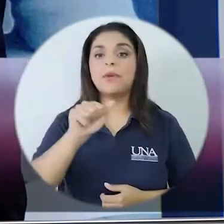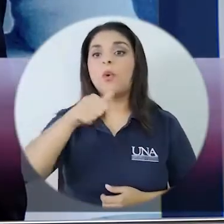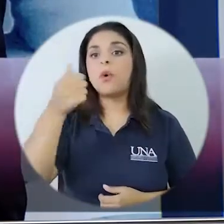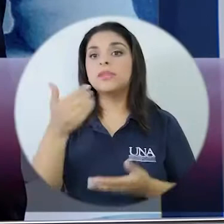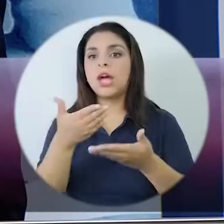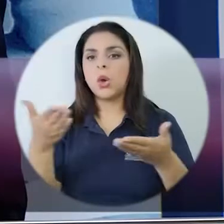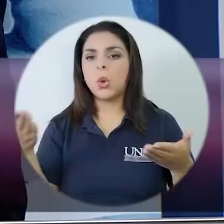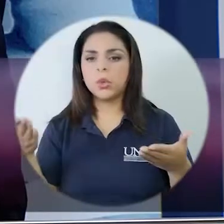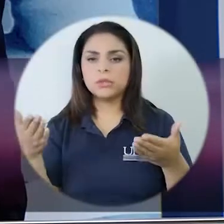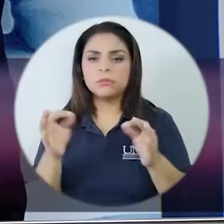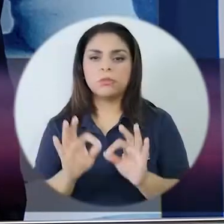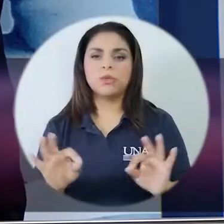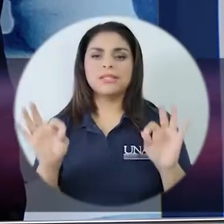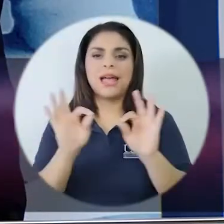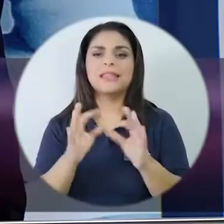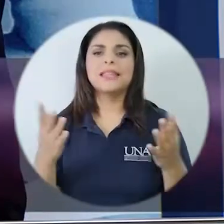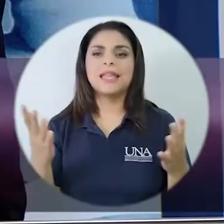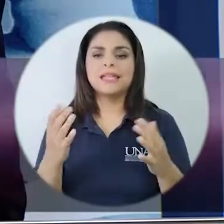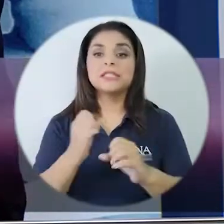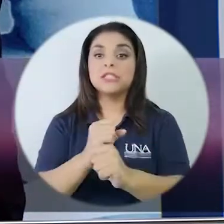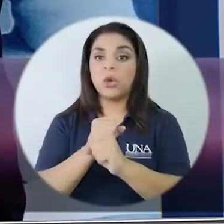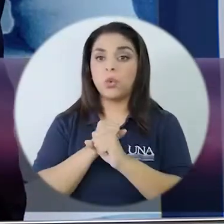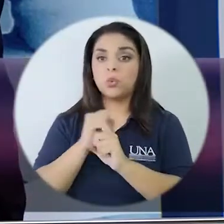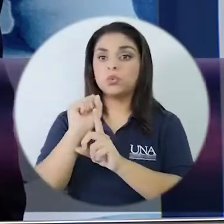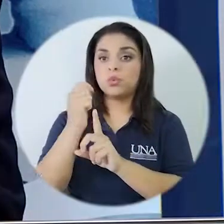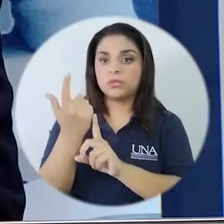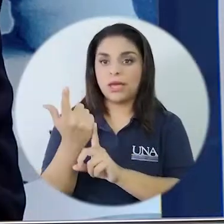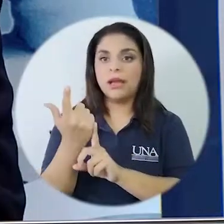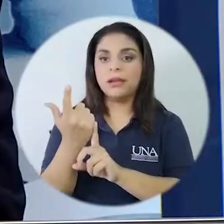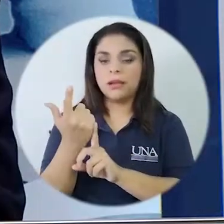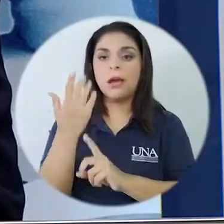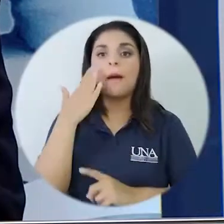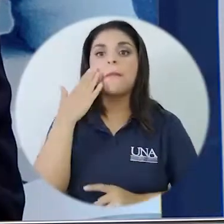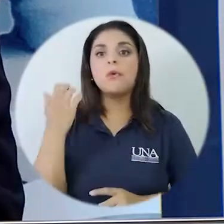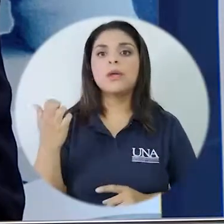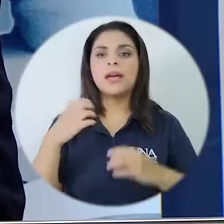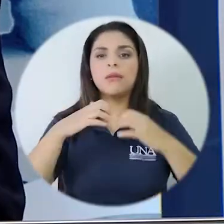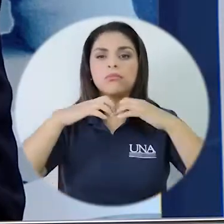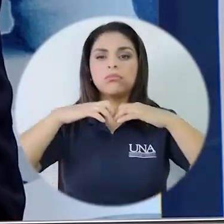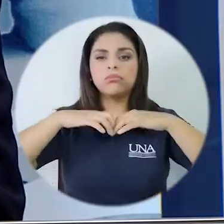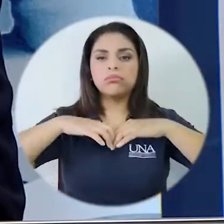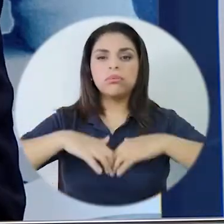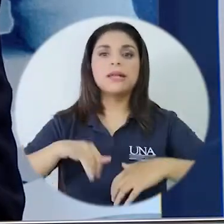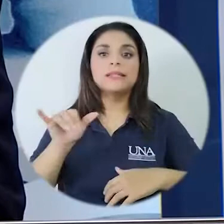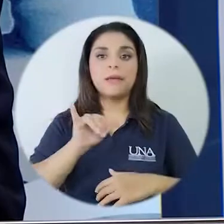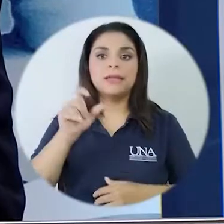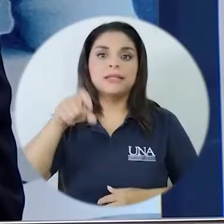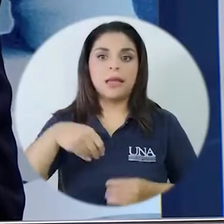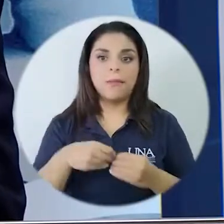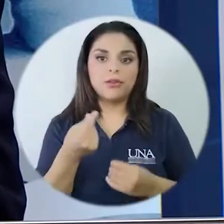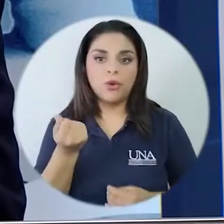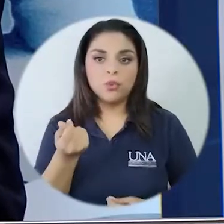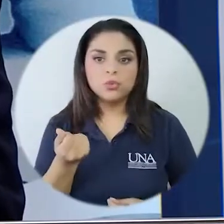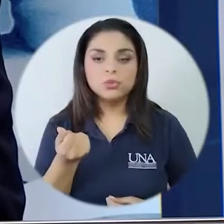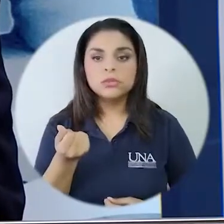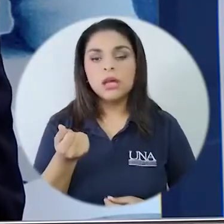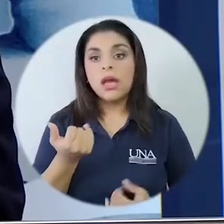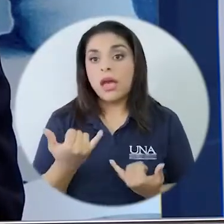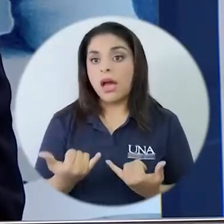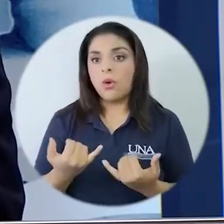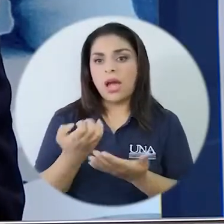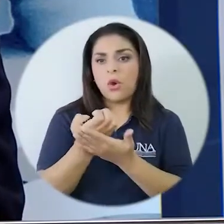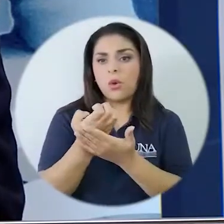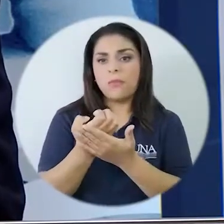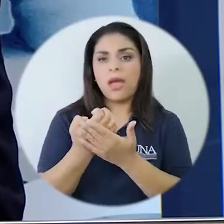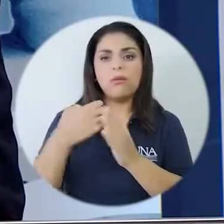en esa parte no profundizaría mucho, pero el deterioro conlleva también a la necesidad de mayores recursos. Y en este momento donde la economía,